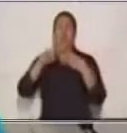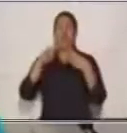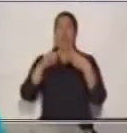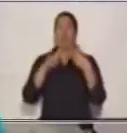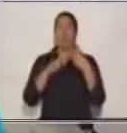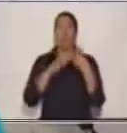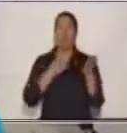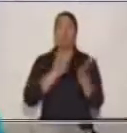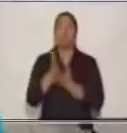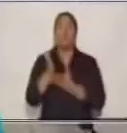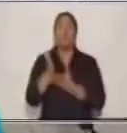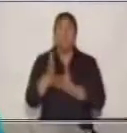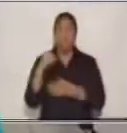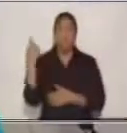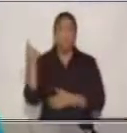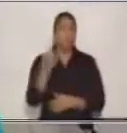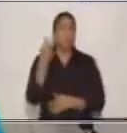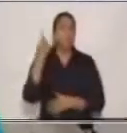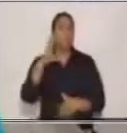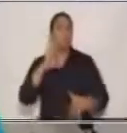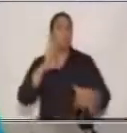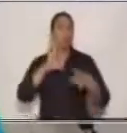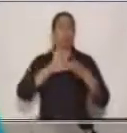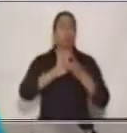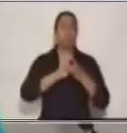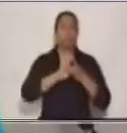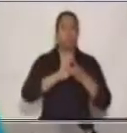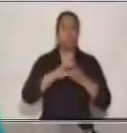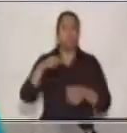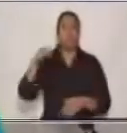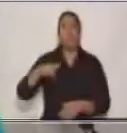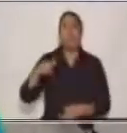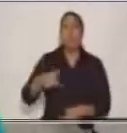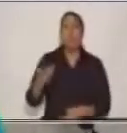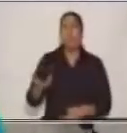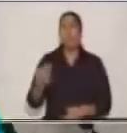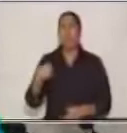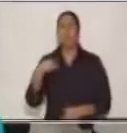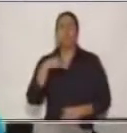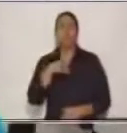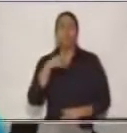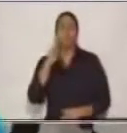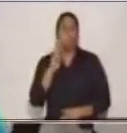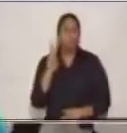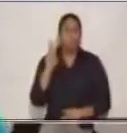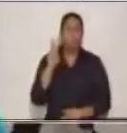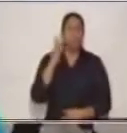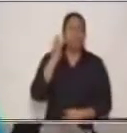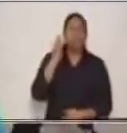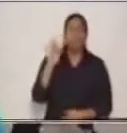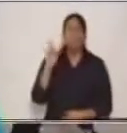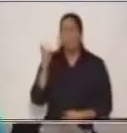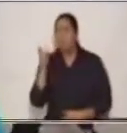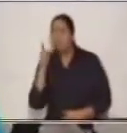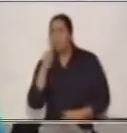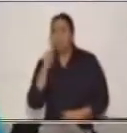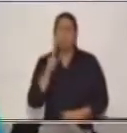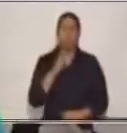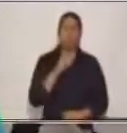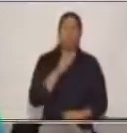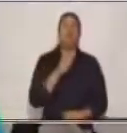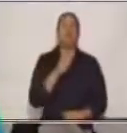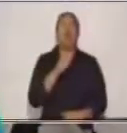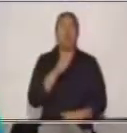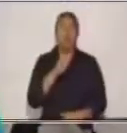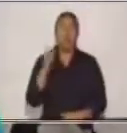esta oportunidad, entonces, vamos a verificar que la Constitución Política de la República se